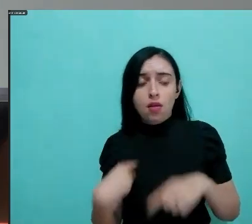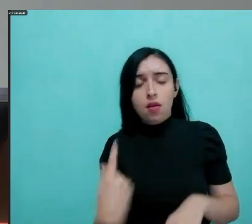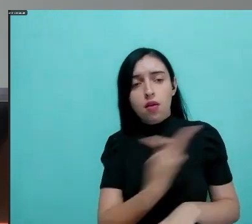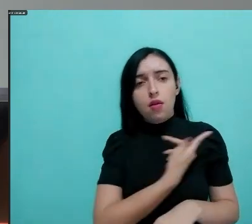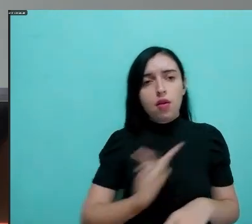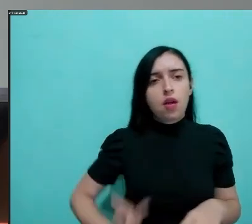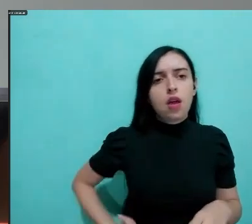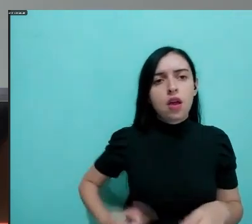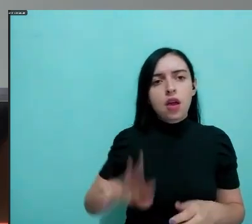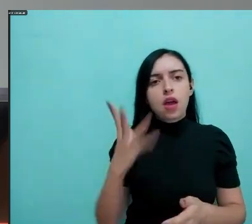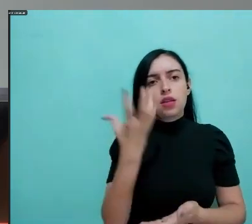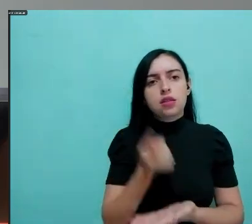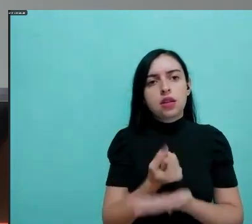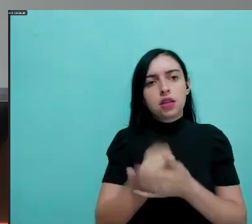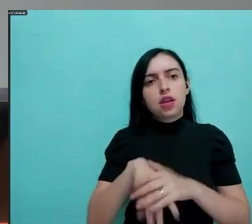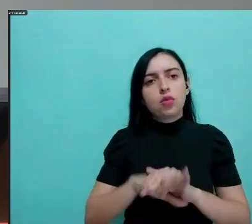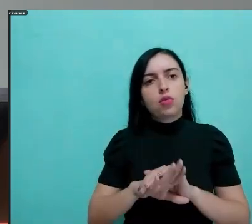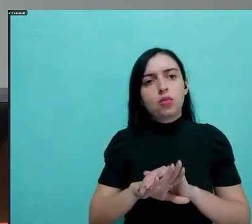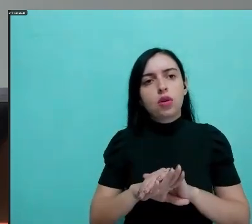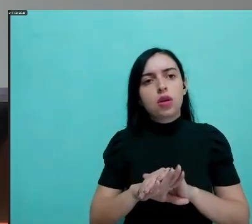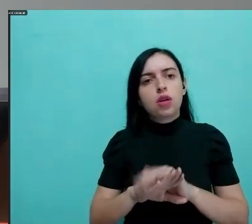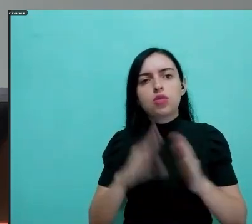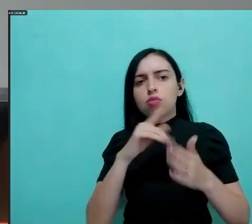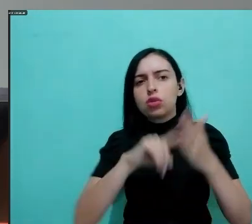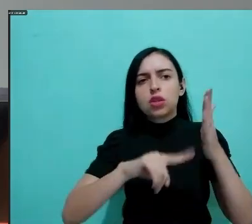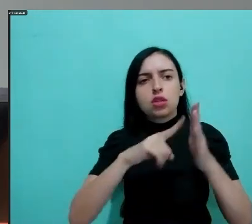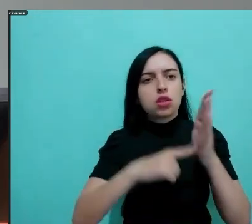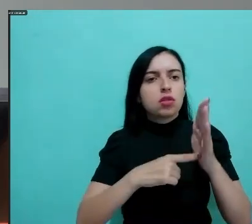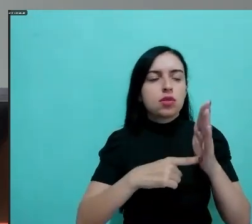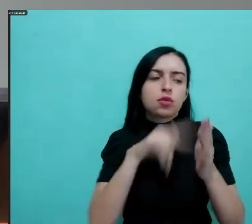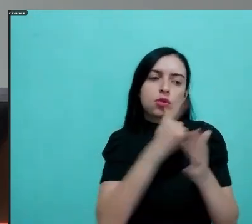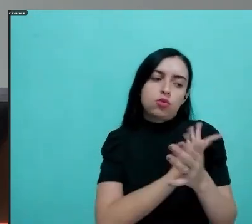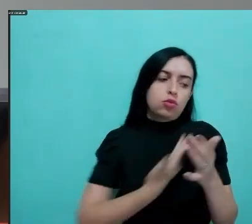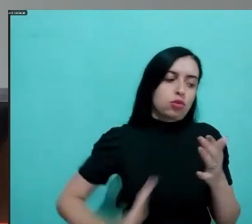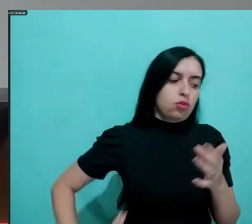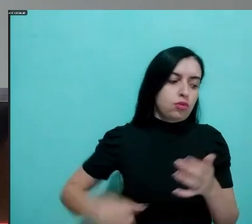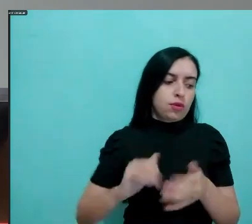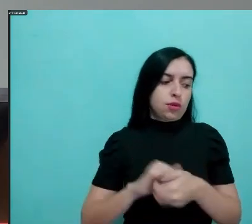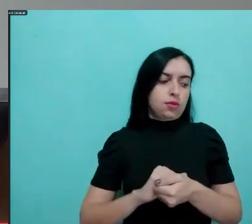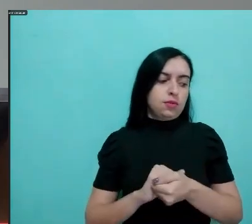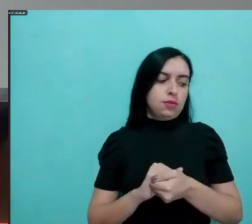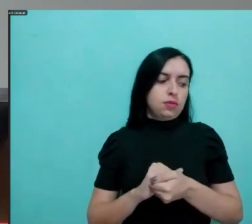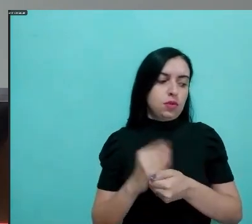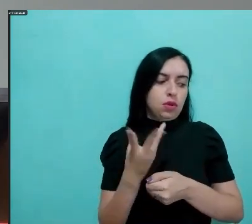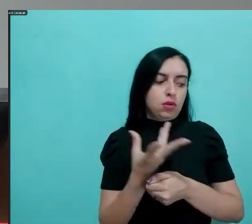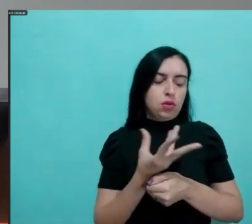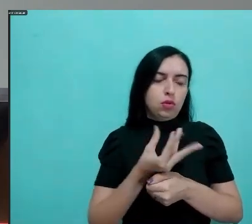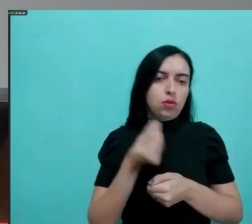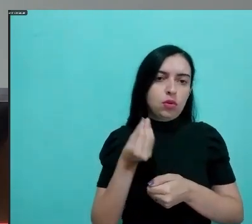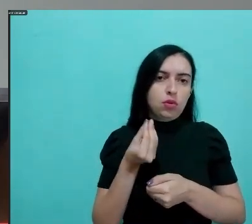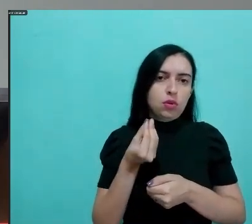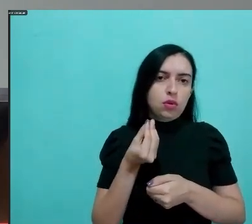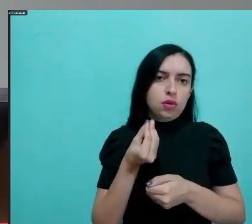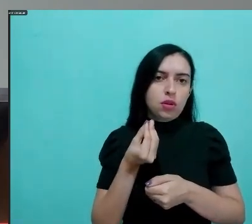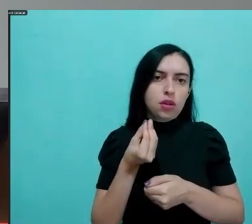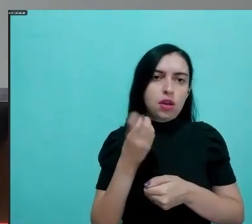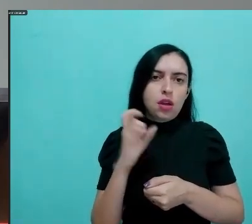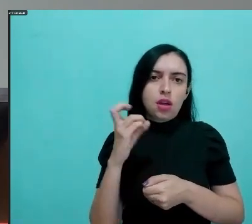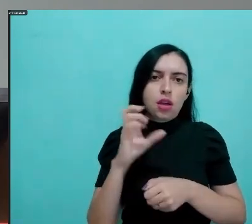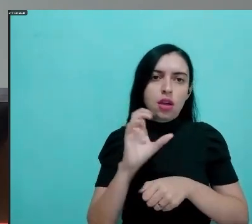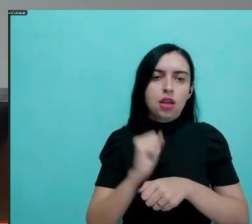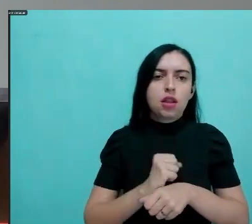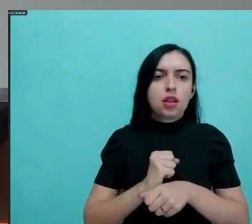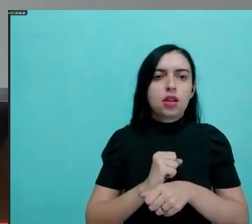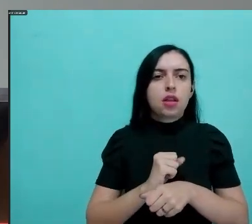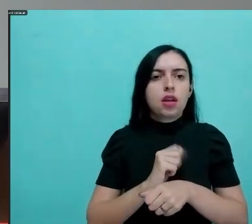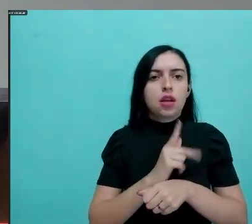adoptar una moción de censura contra el gobierno. En toda la Quinta República solamente se adoptó